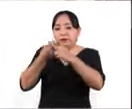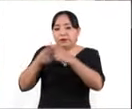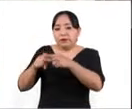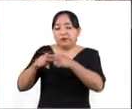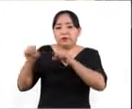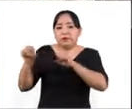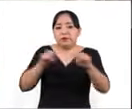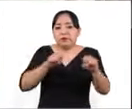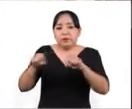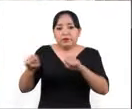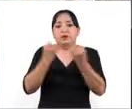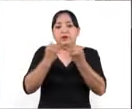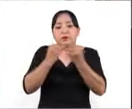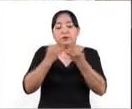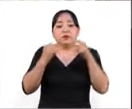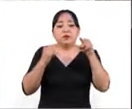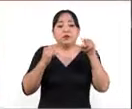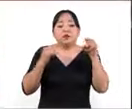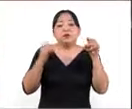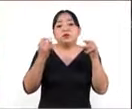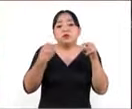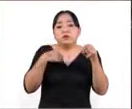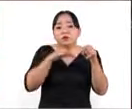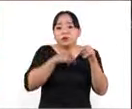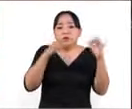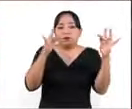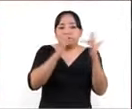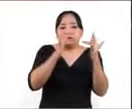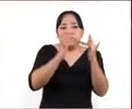Control, Cómputo, Comunicaciones y Contacto Ciudadano,